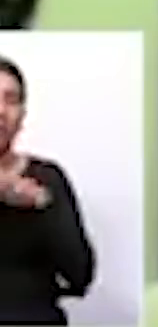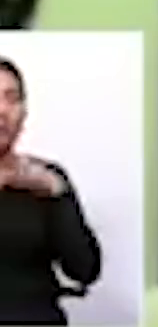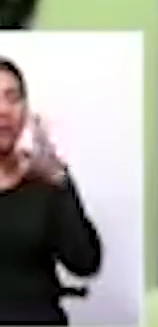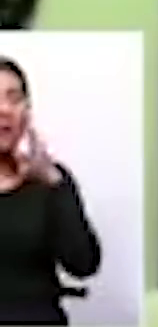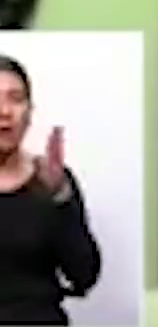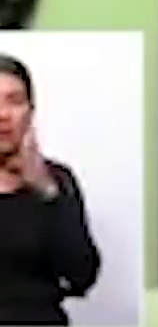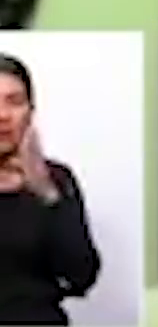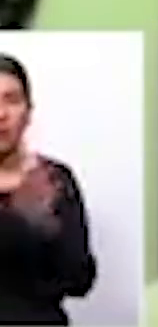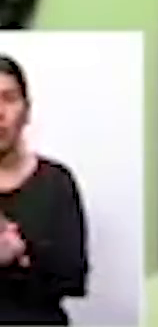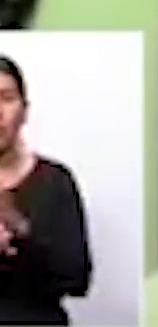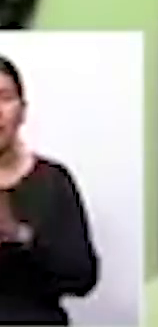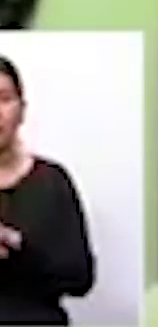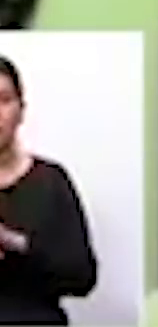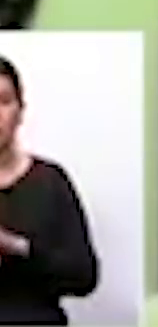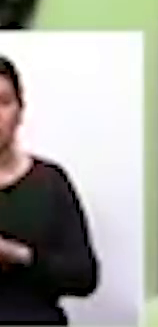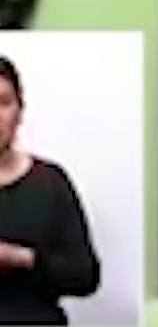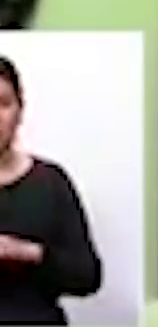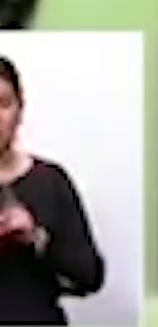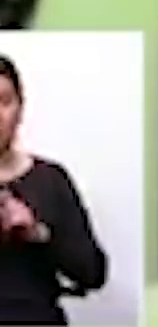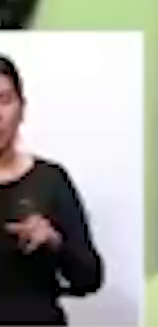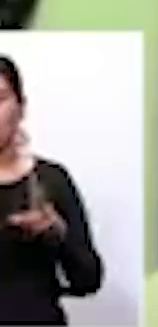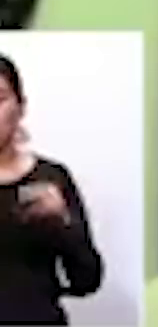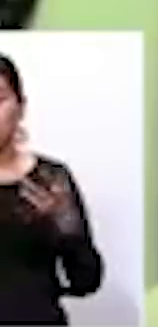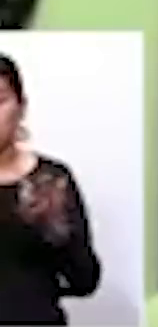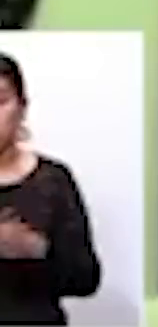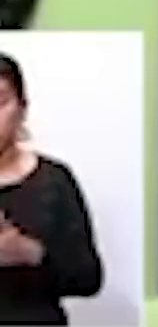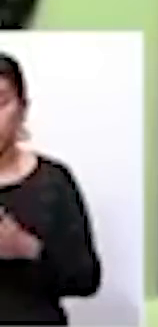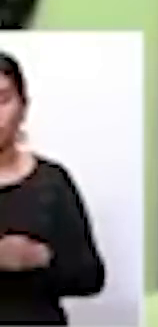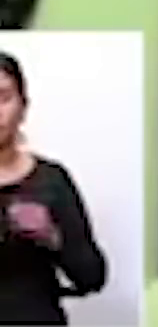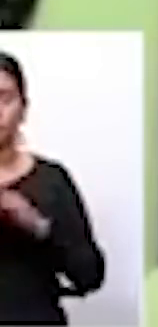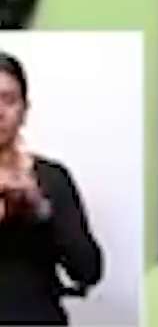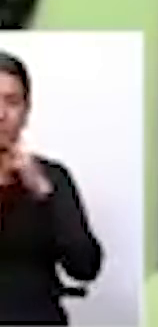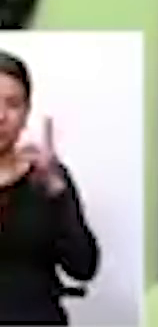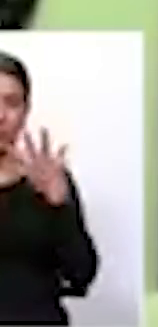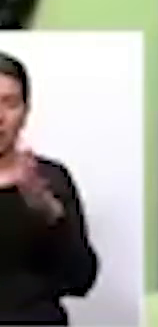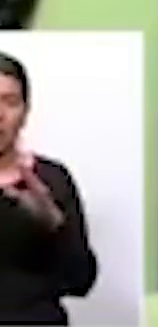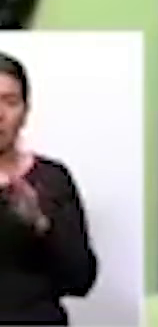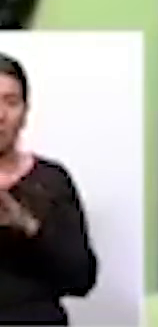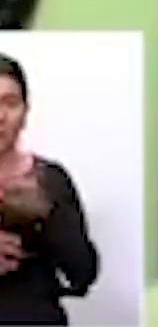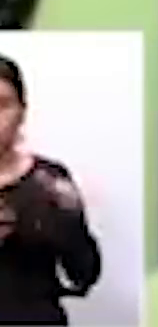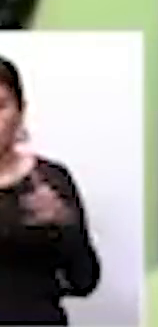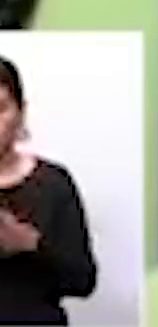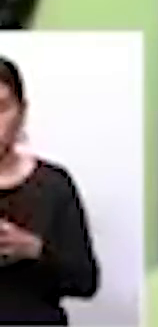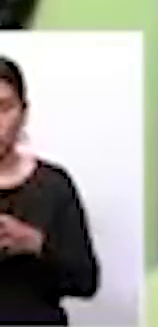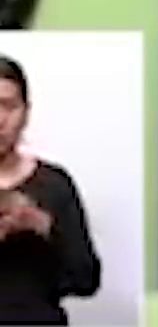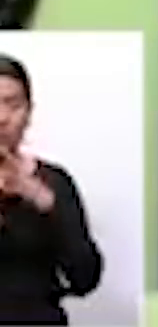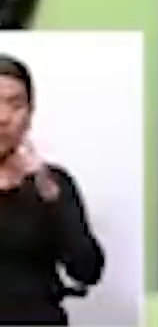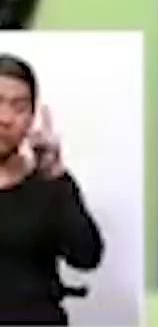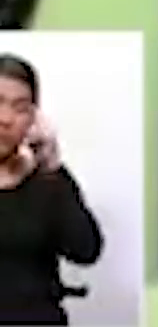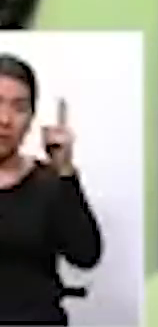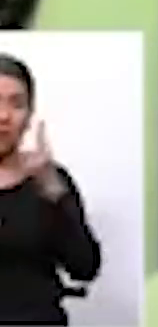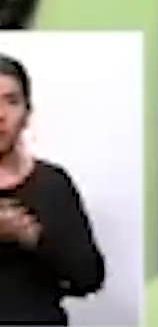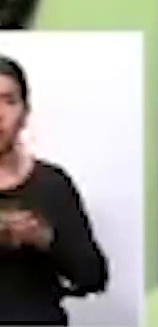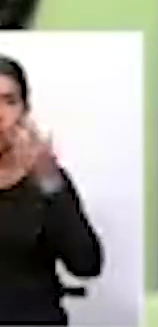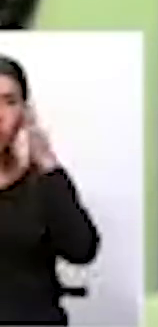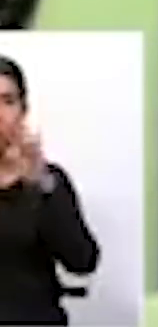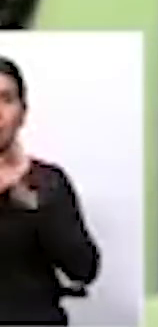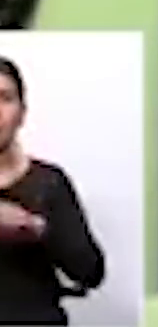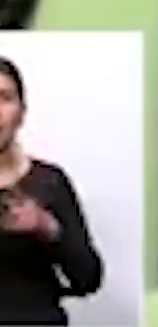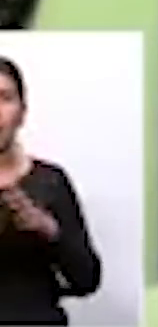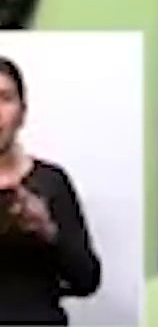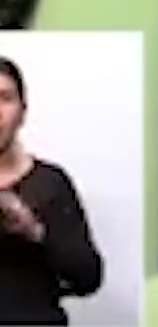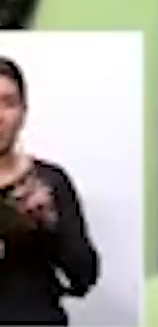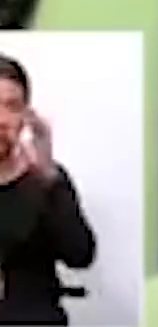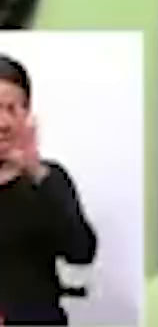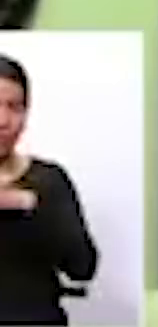Y muchos coinciden en indicar, y con esto termino, Susana, muchos coinciden en indicar, y no sé si es su percepción, de que lo que